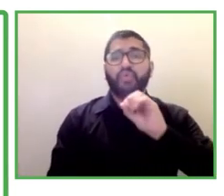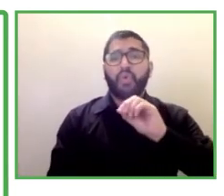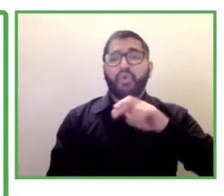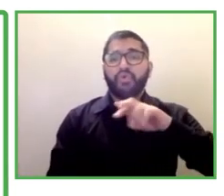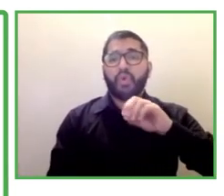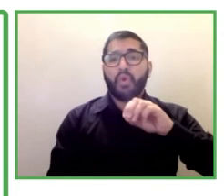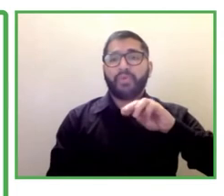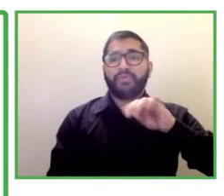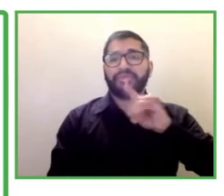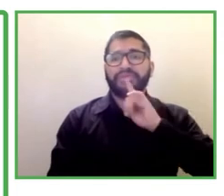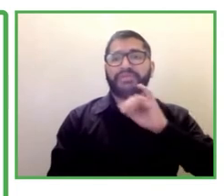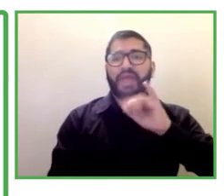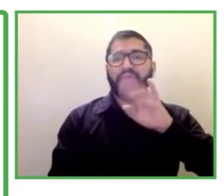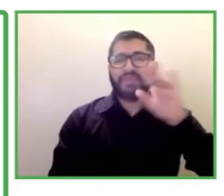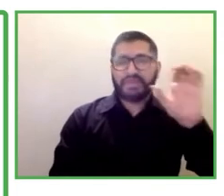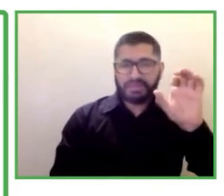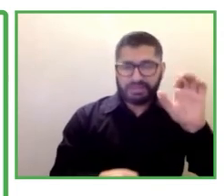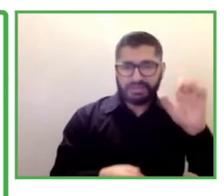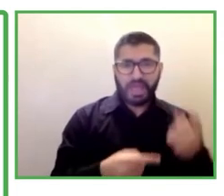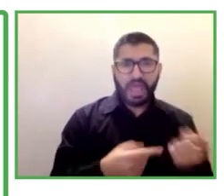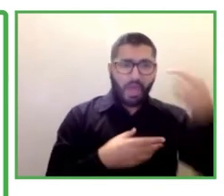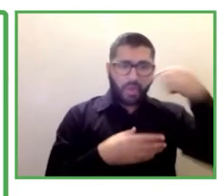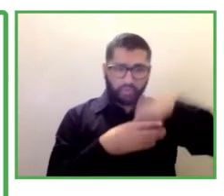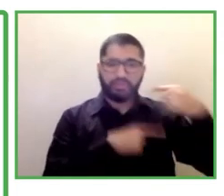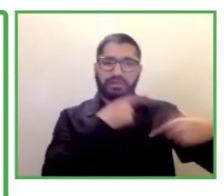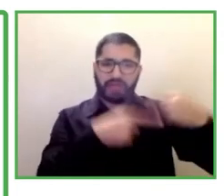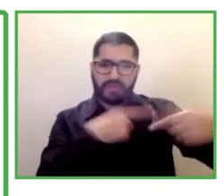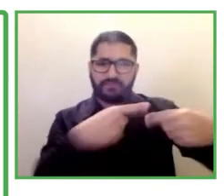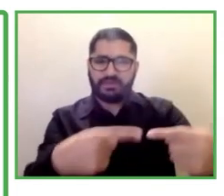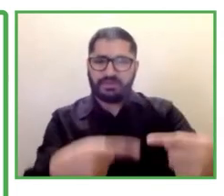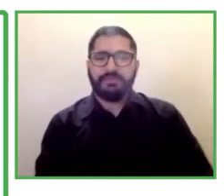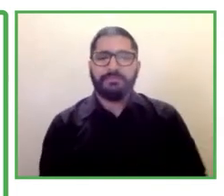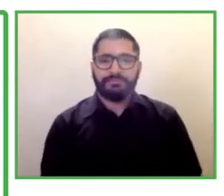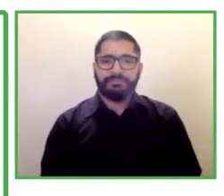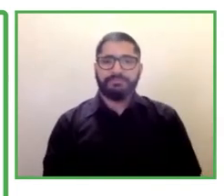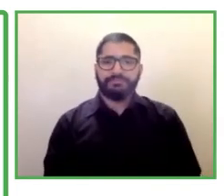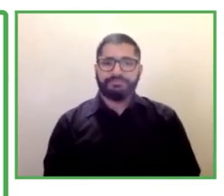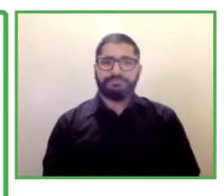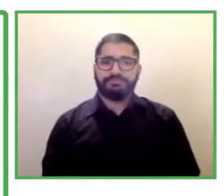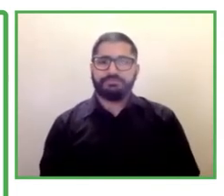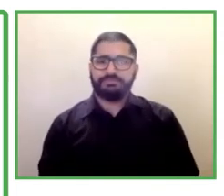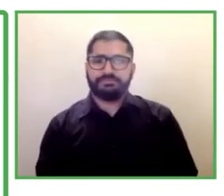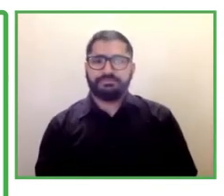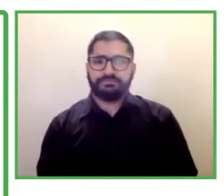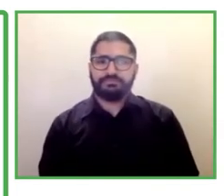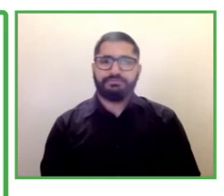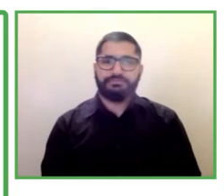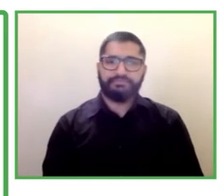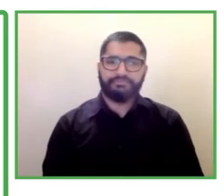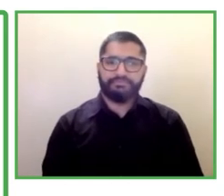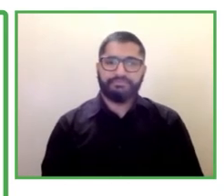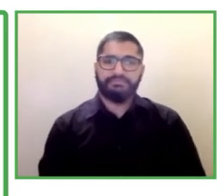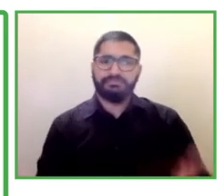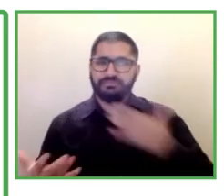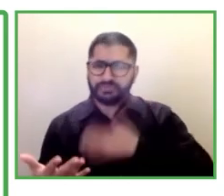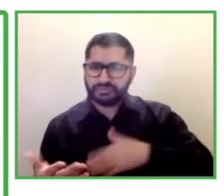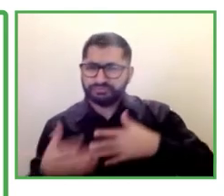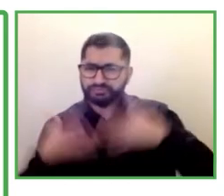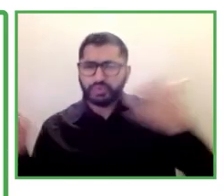que sepan cómo lo hacemos. Así que estaríamos felices de tener esta conversación con ustedes. Muchas gracias por su tiempo el día de hoy.